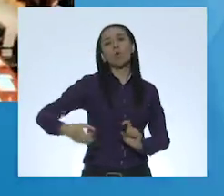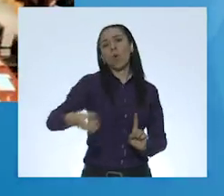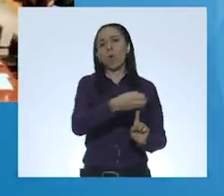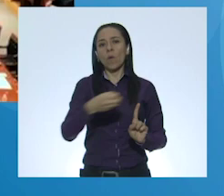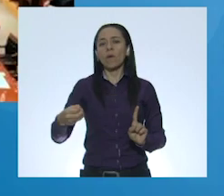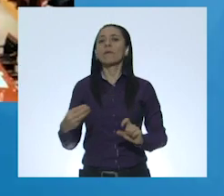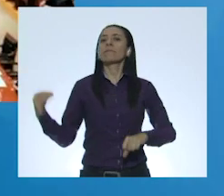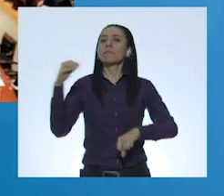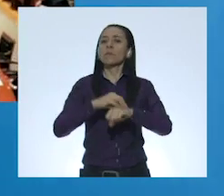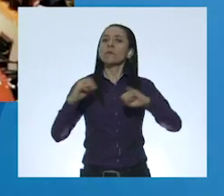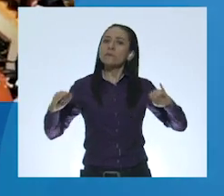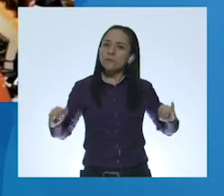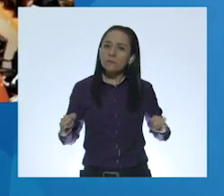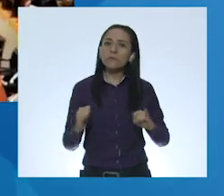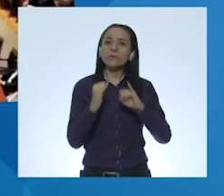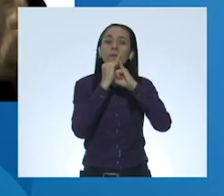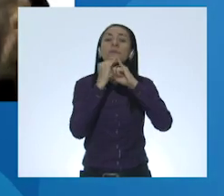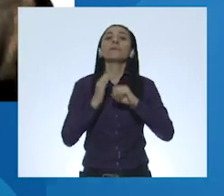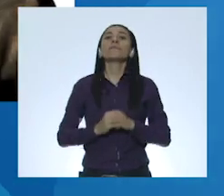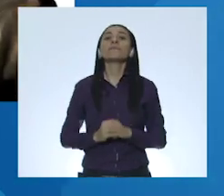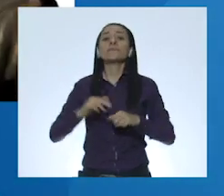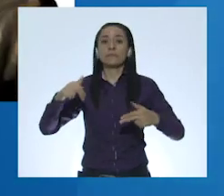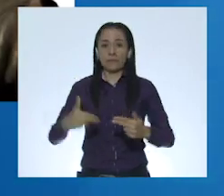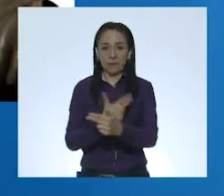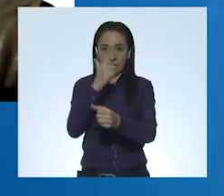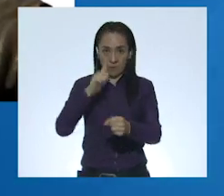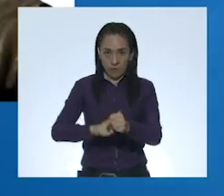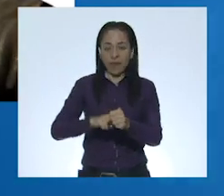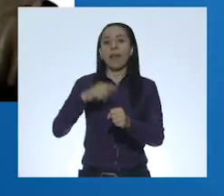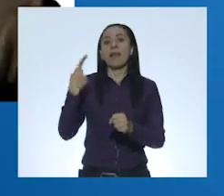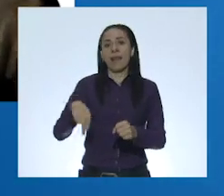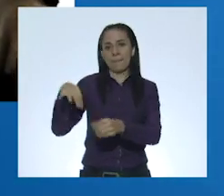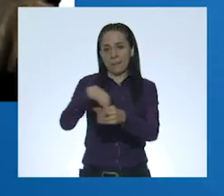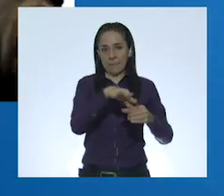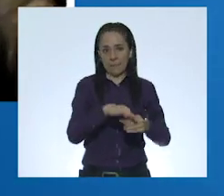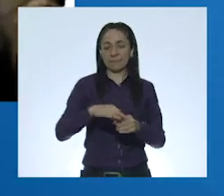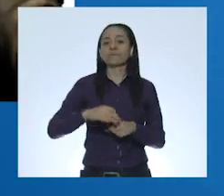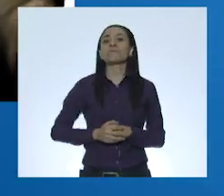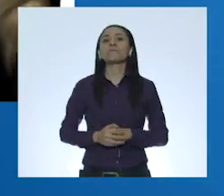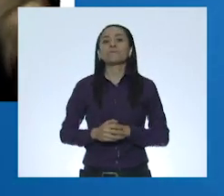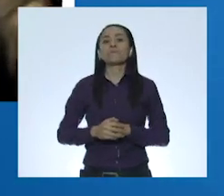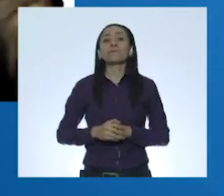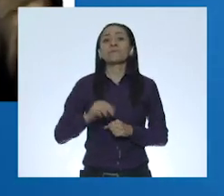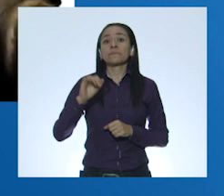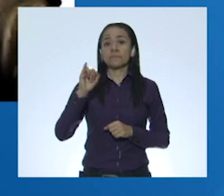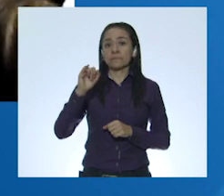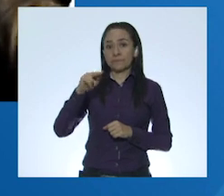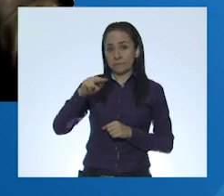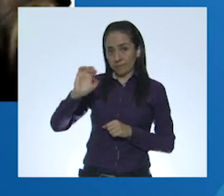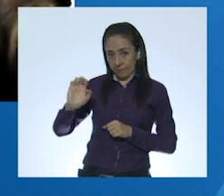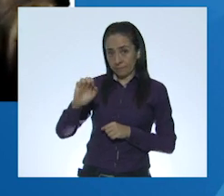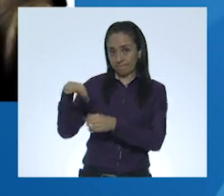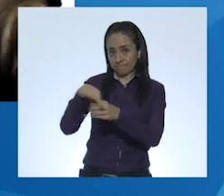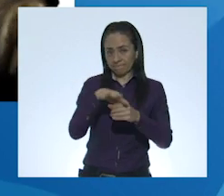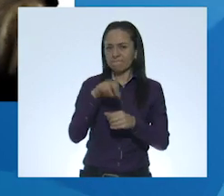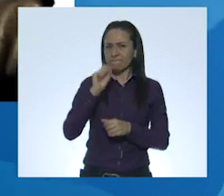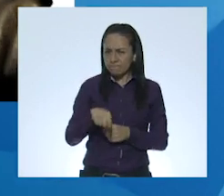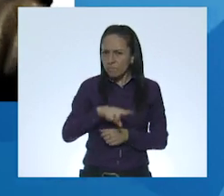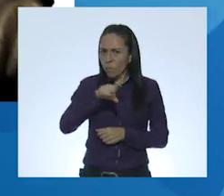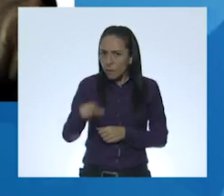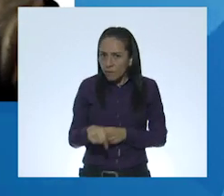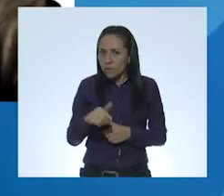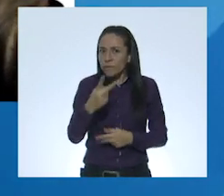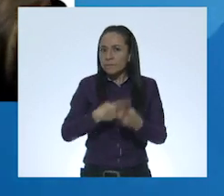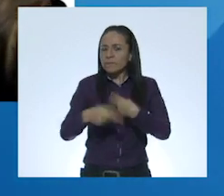Instituto Federal Electoral. En la posición número 10 de nuestro conteo aparece un tratado que, si bien ha traído múltiples beneficios al